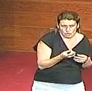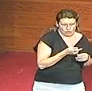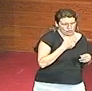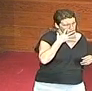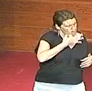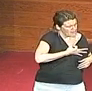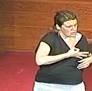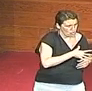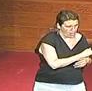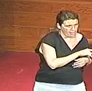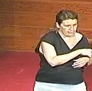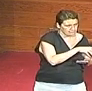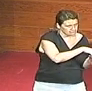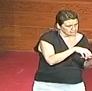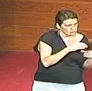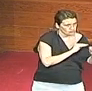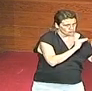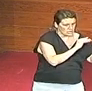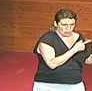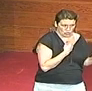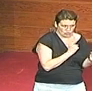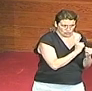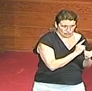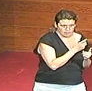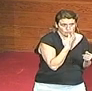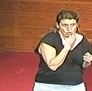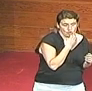bueno, claro, se enfrentan a la mafia,